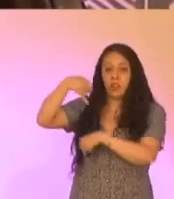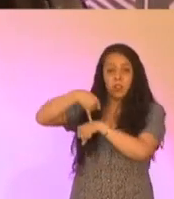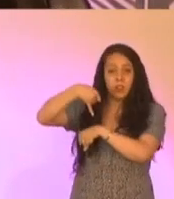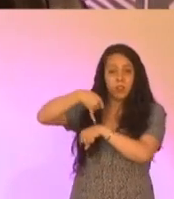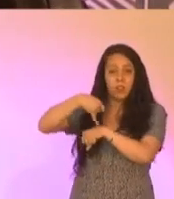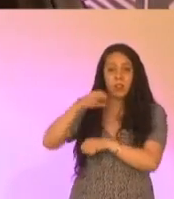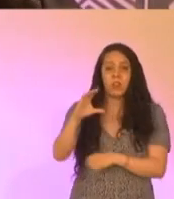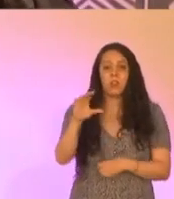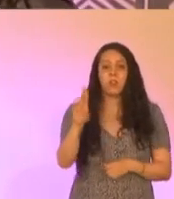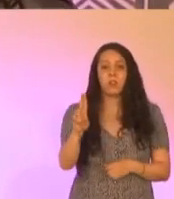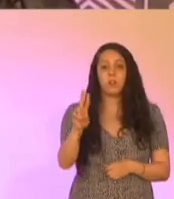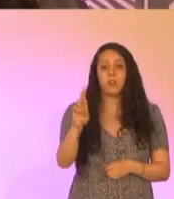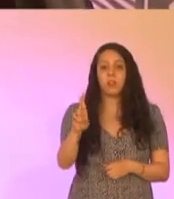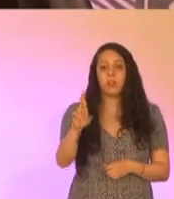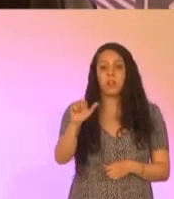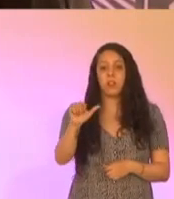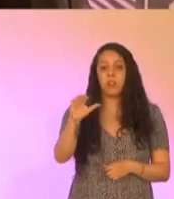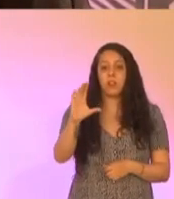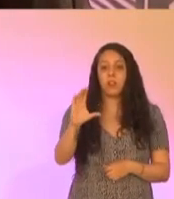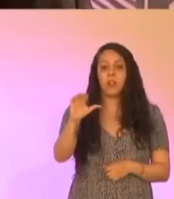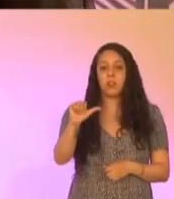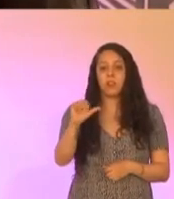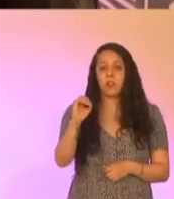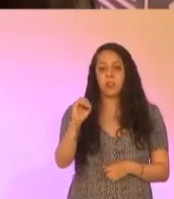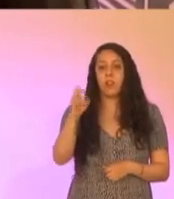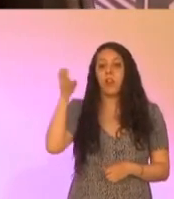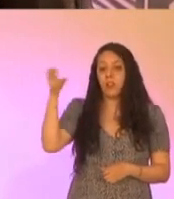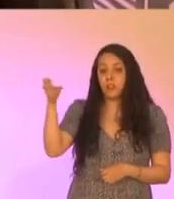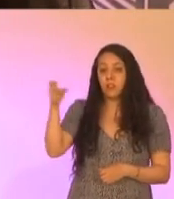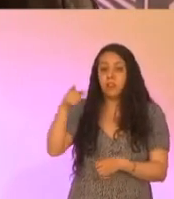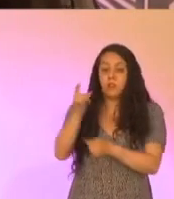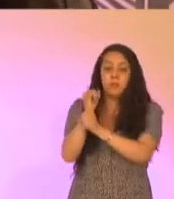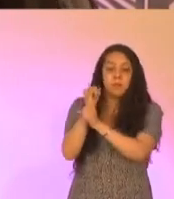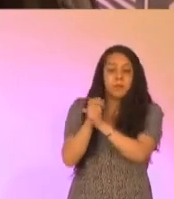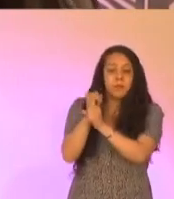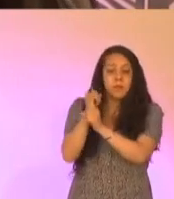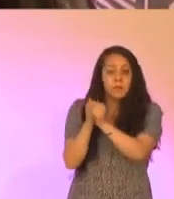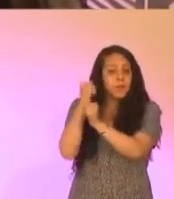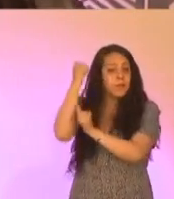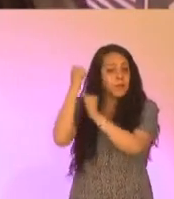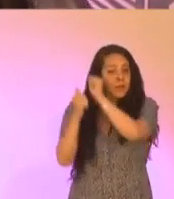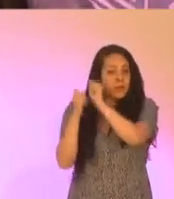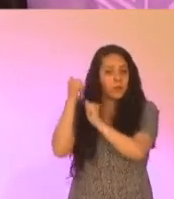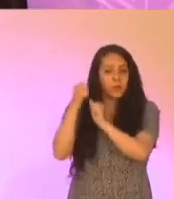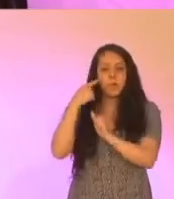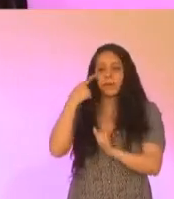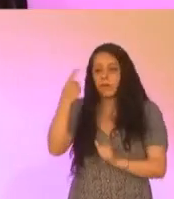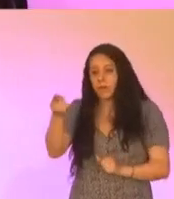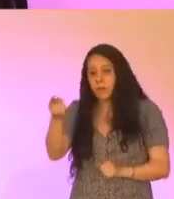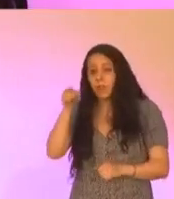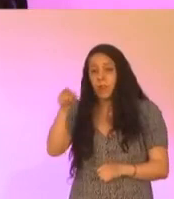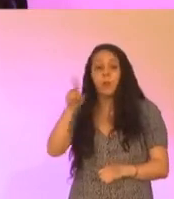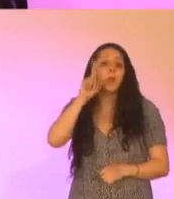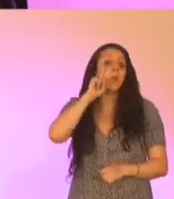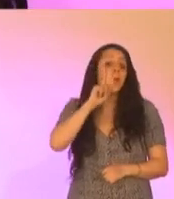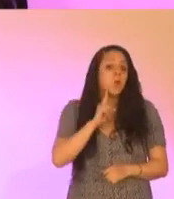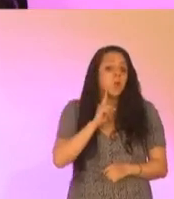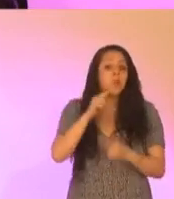entre histórico y antropológico pero bueno aquí cristina la encontramos en dos situaciones totalmente